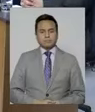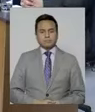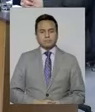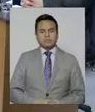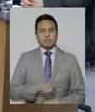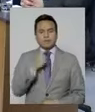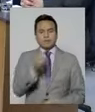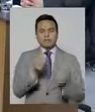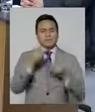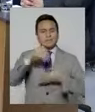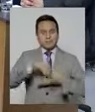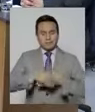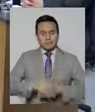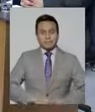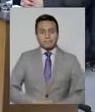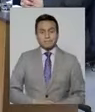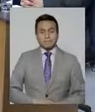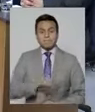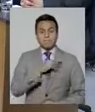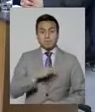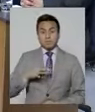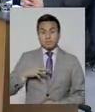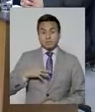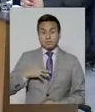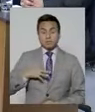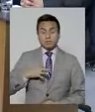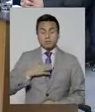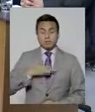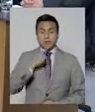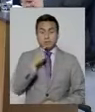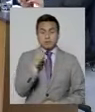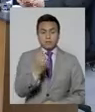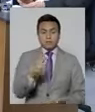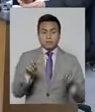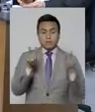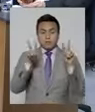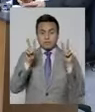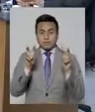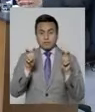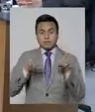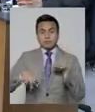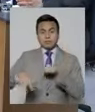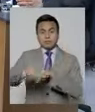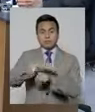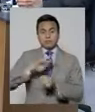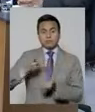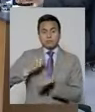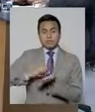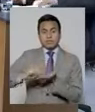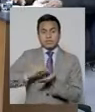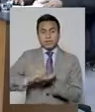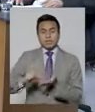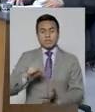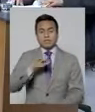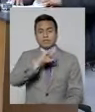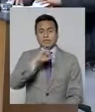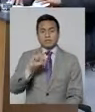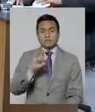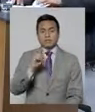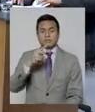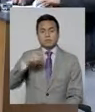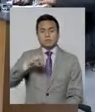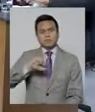Buenas tardes, ministro. Quería preguntarle respecto de la situación del subsecretario Arturo